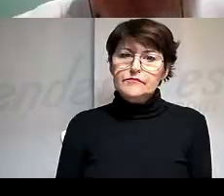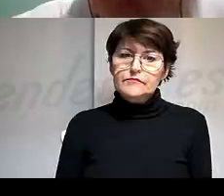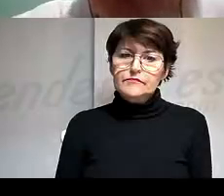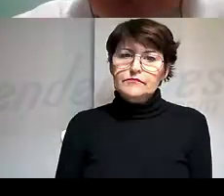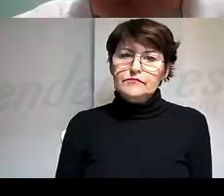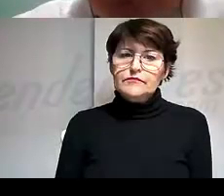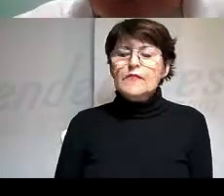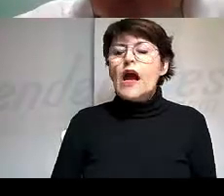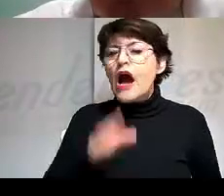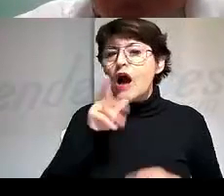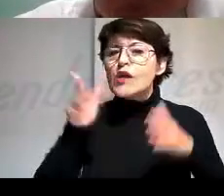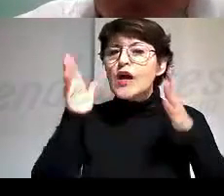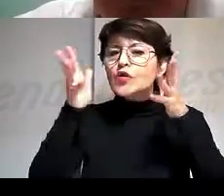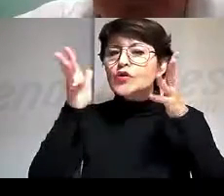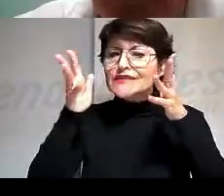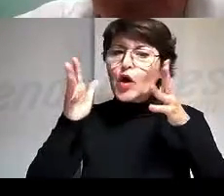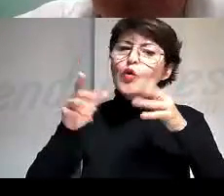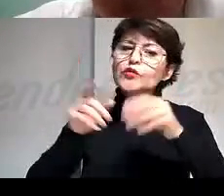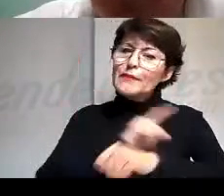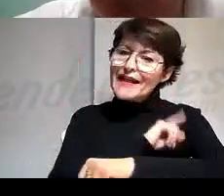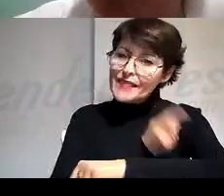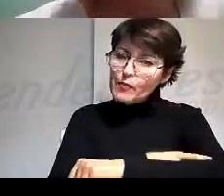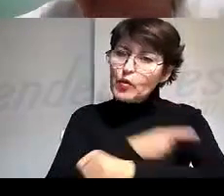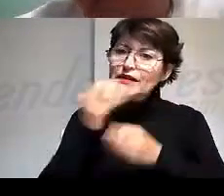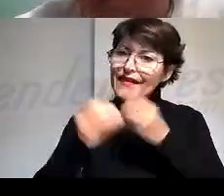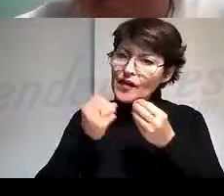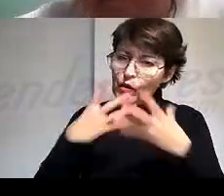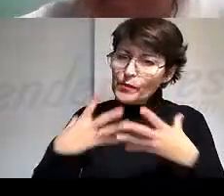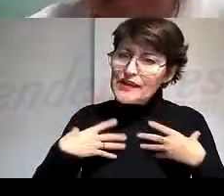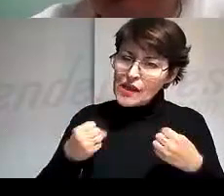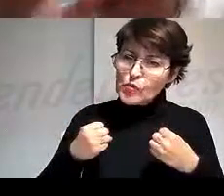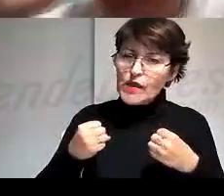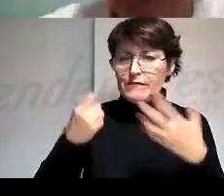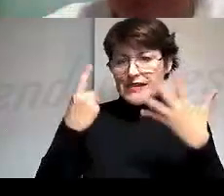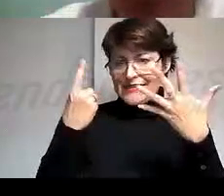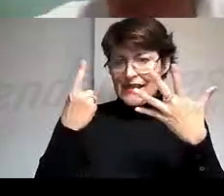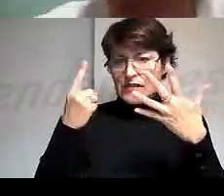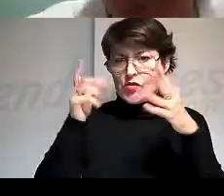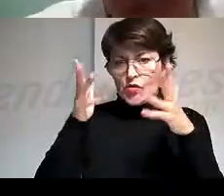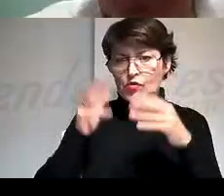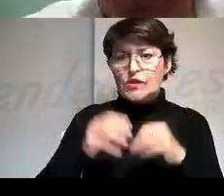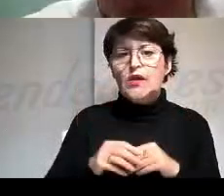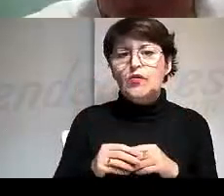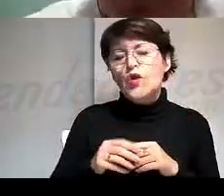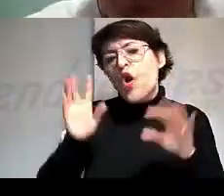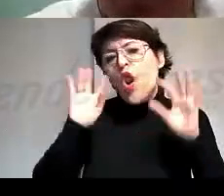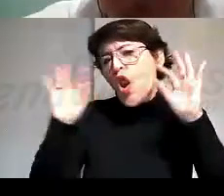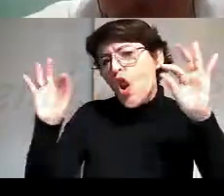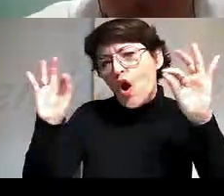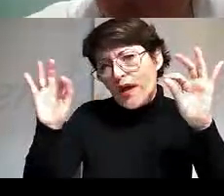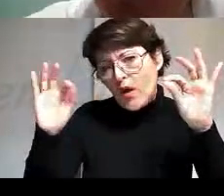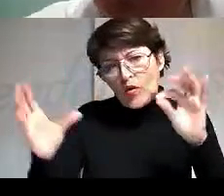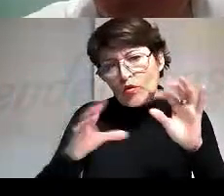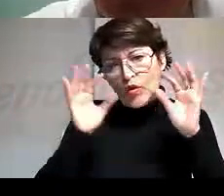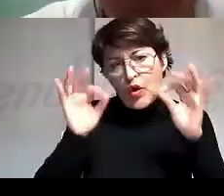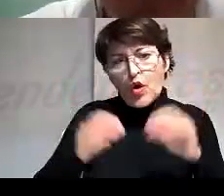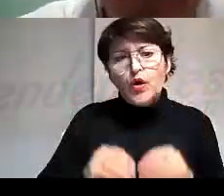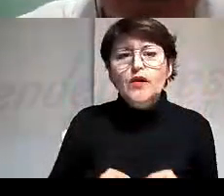6 consejos para hacer ejercicio físico de forma saludable. De lógica, no vamos a